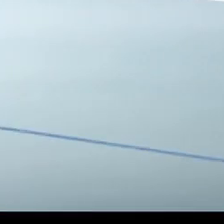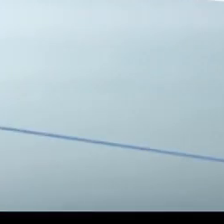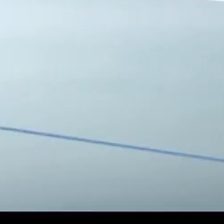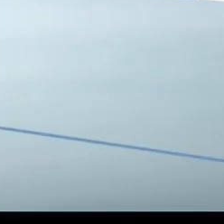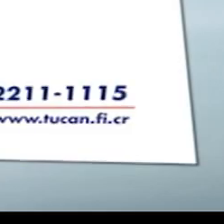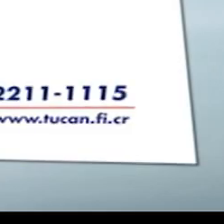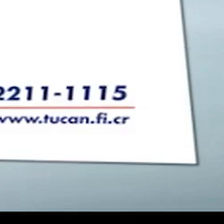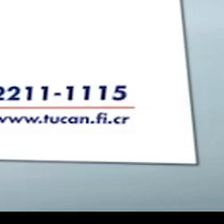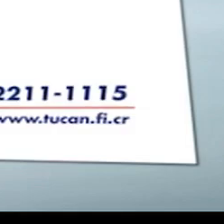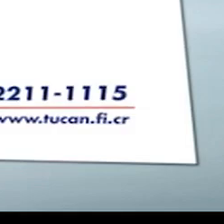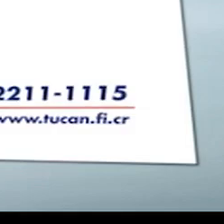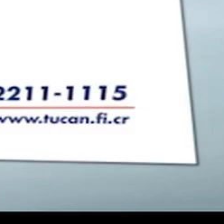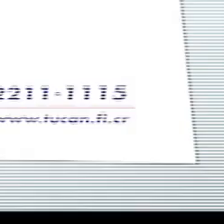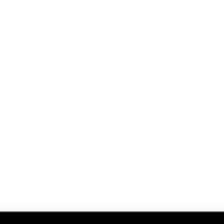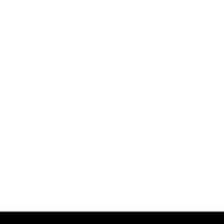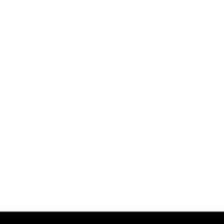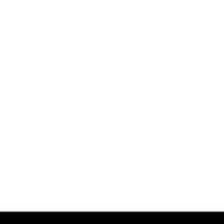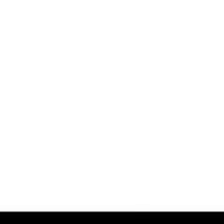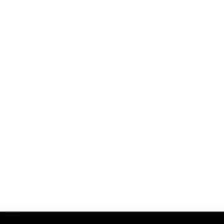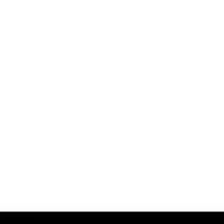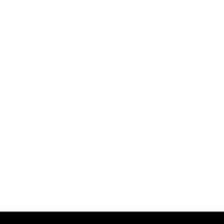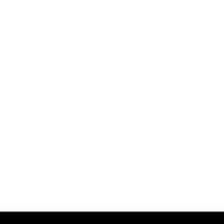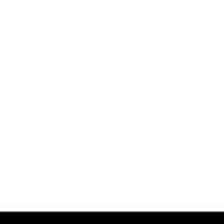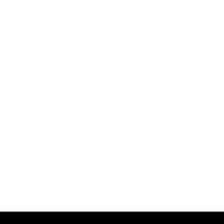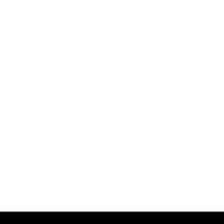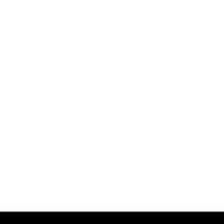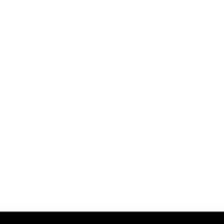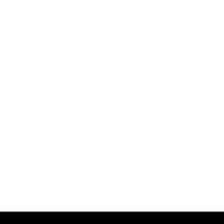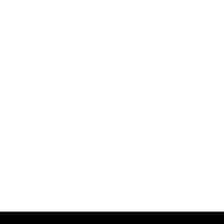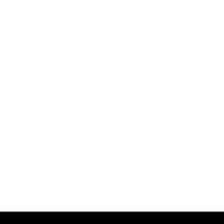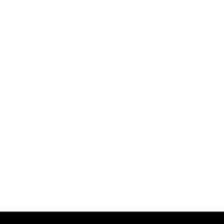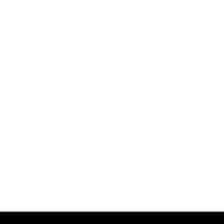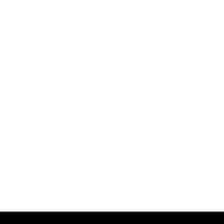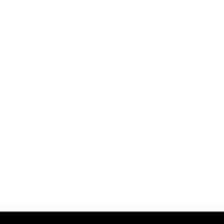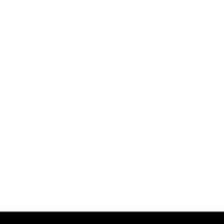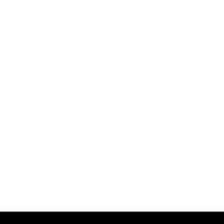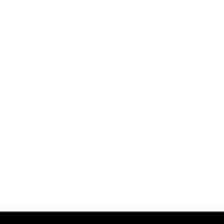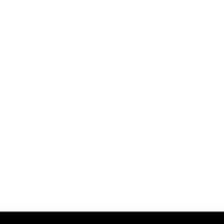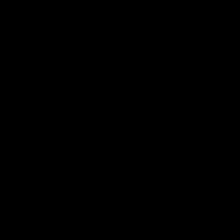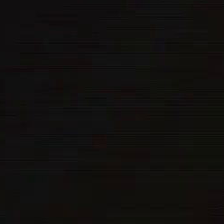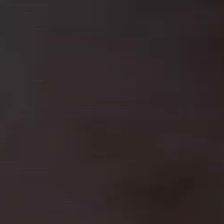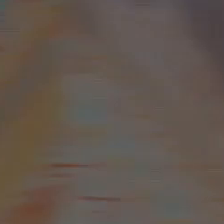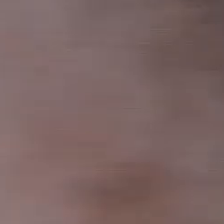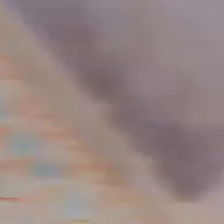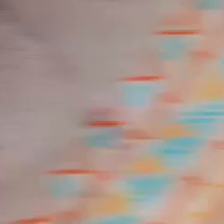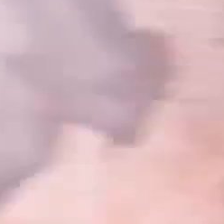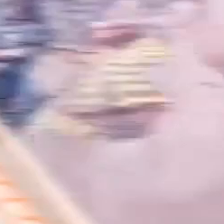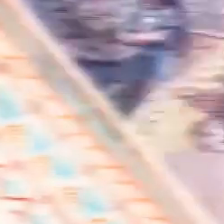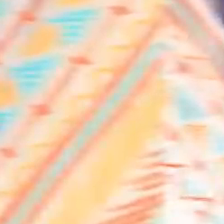puntos Tucán fácil, rápido y sin aglomeraciones. Somos el Banco de Costa Rica.